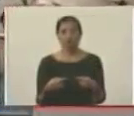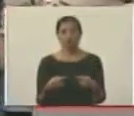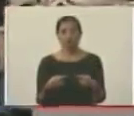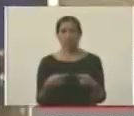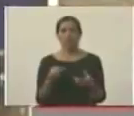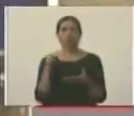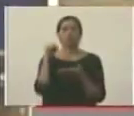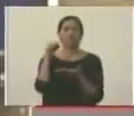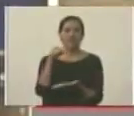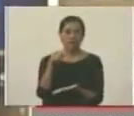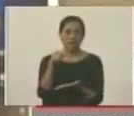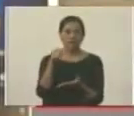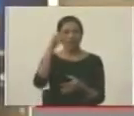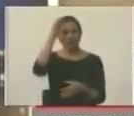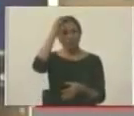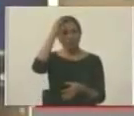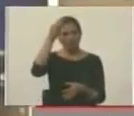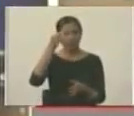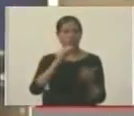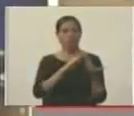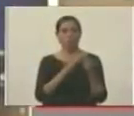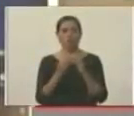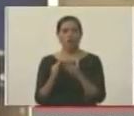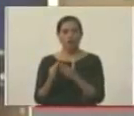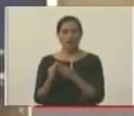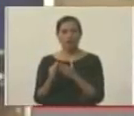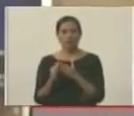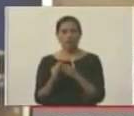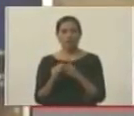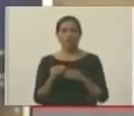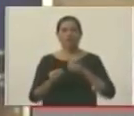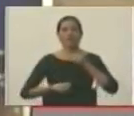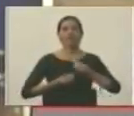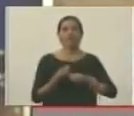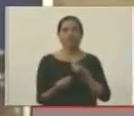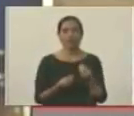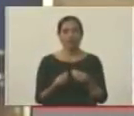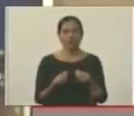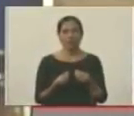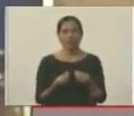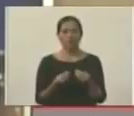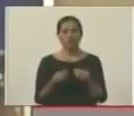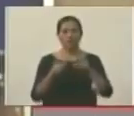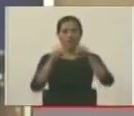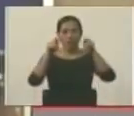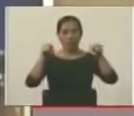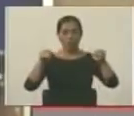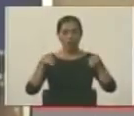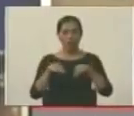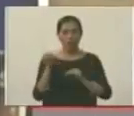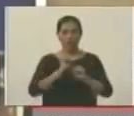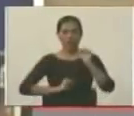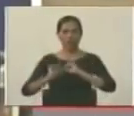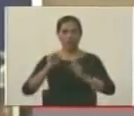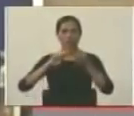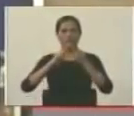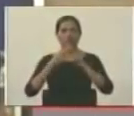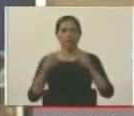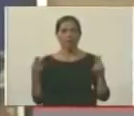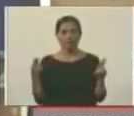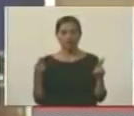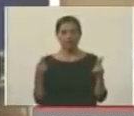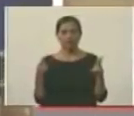CLAP, a los consejos comunales, para que establezcamos las cuadrillas defensoras de la paz y